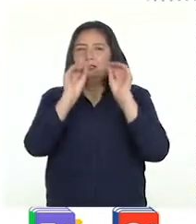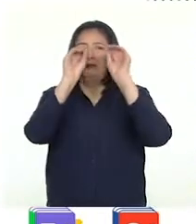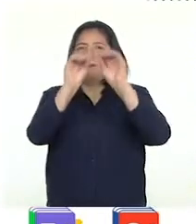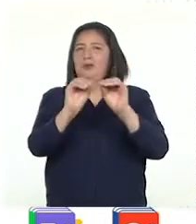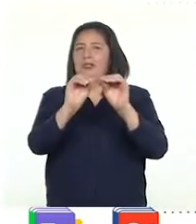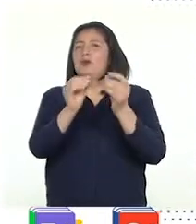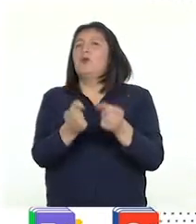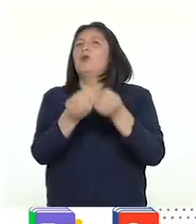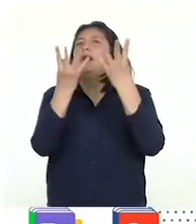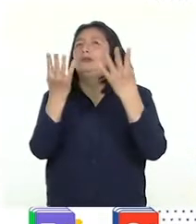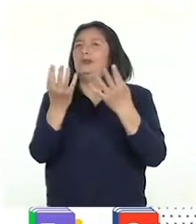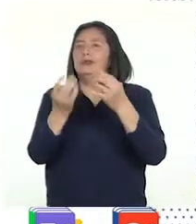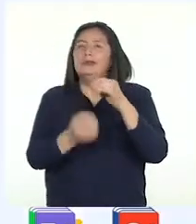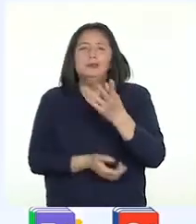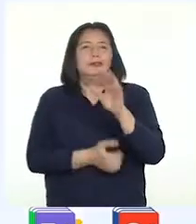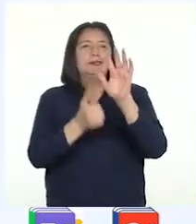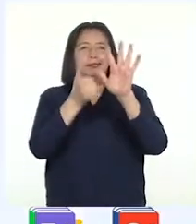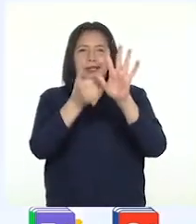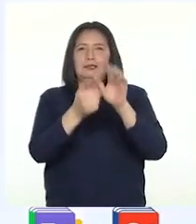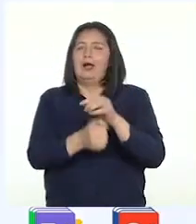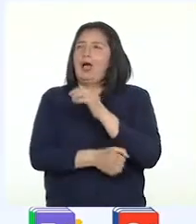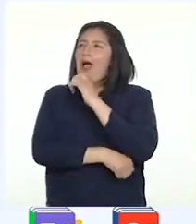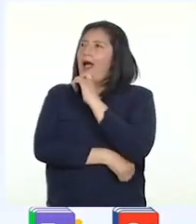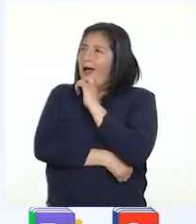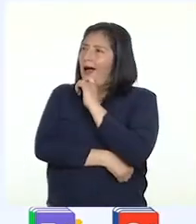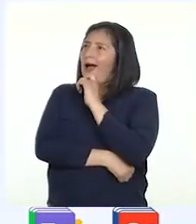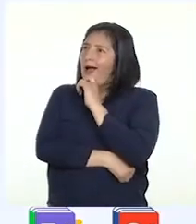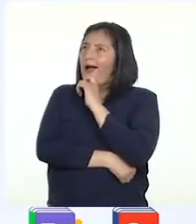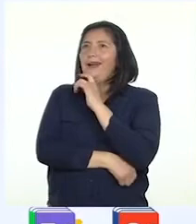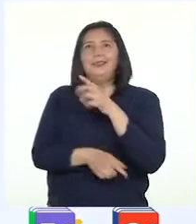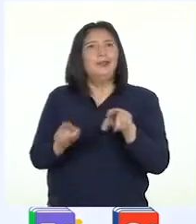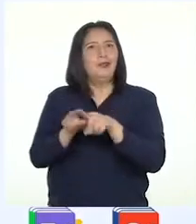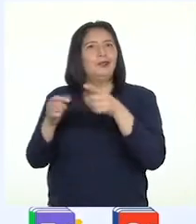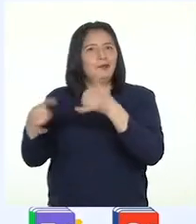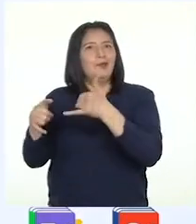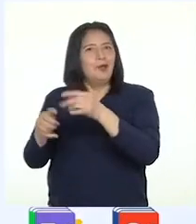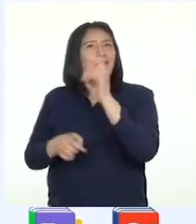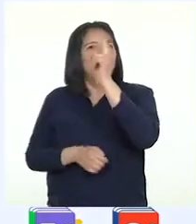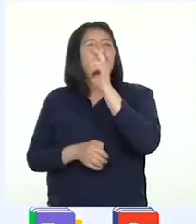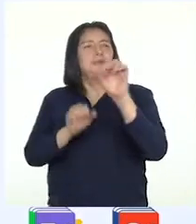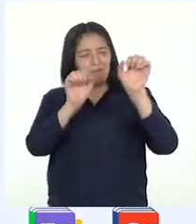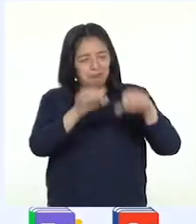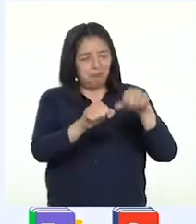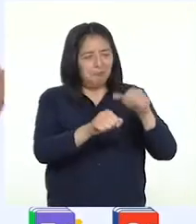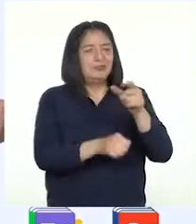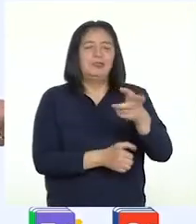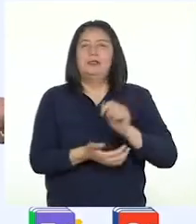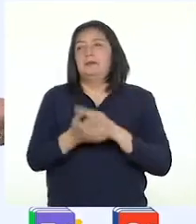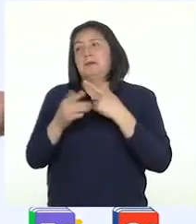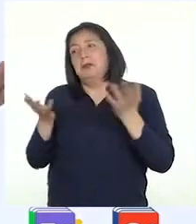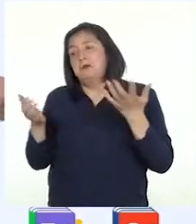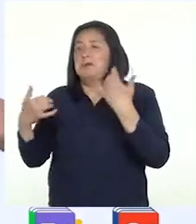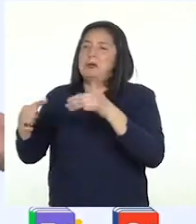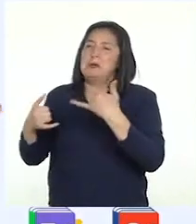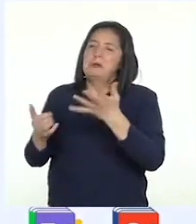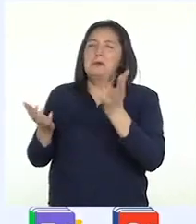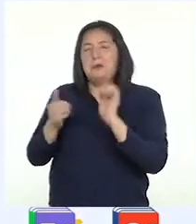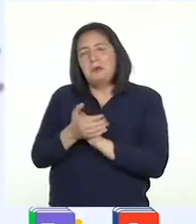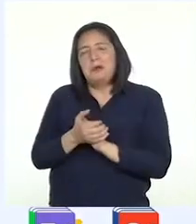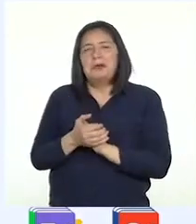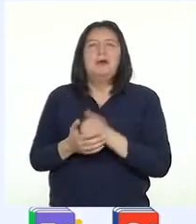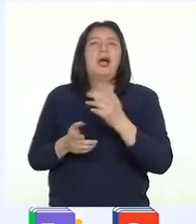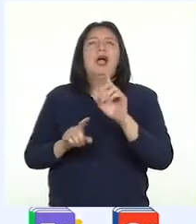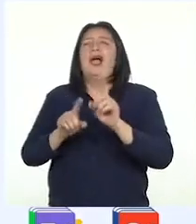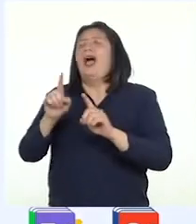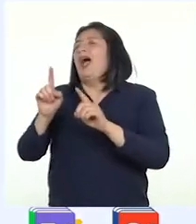el casillero es 6. En verdad es como un juego, profesora. Así es. Pero como en todo juego, siempre